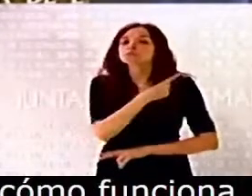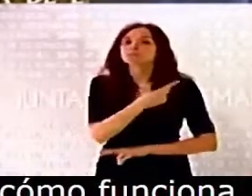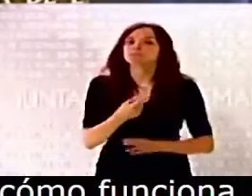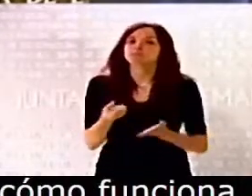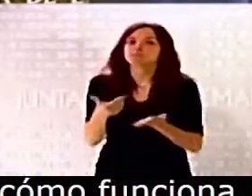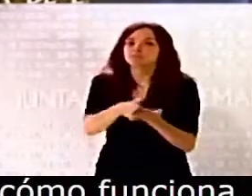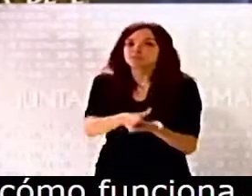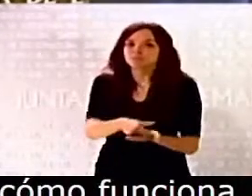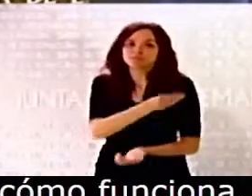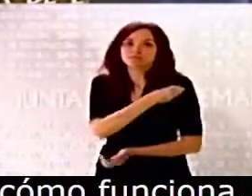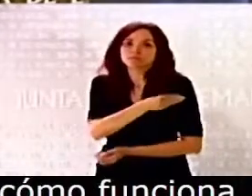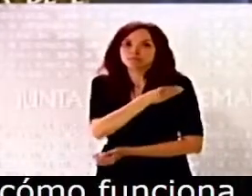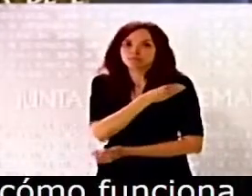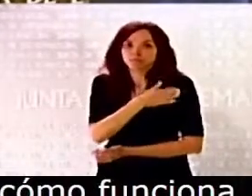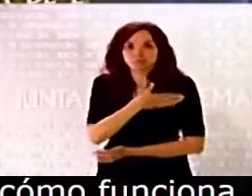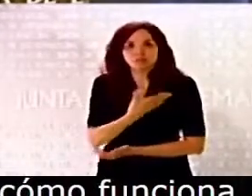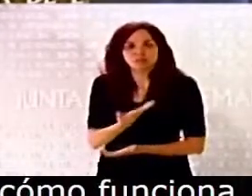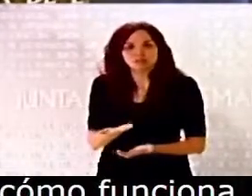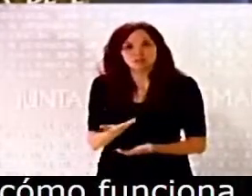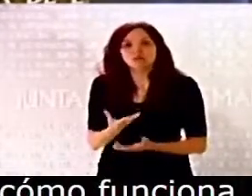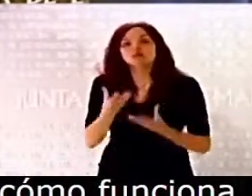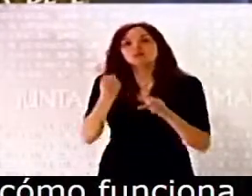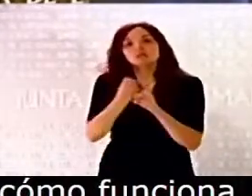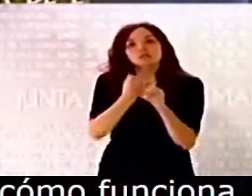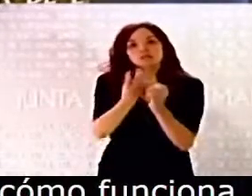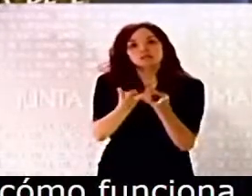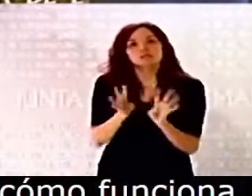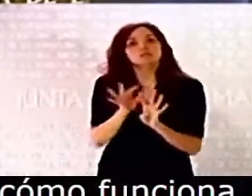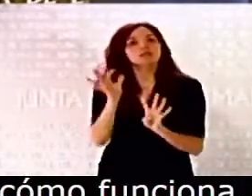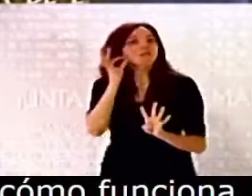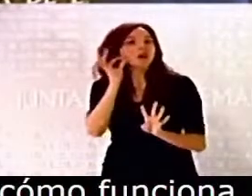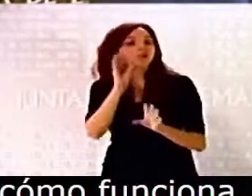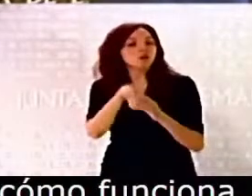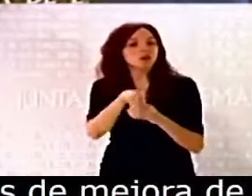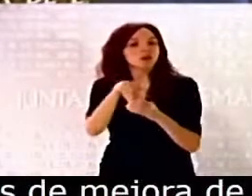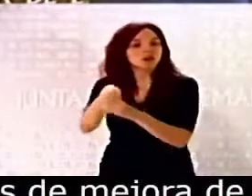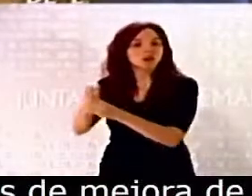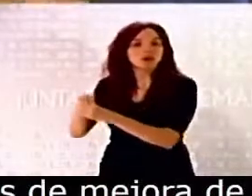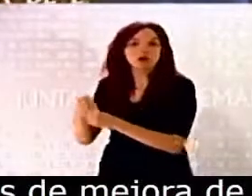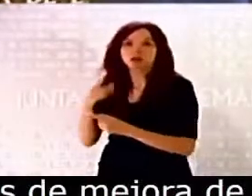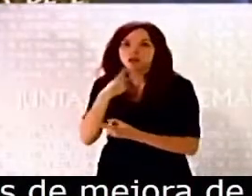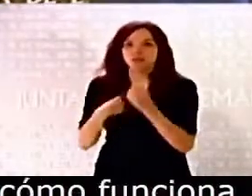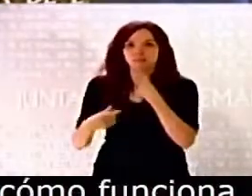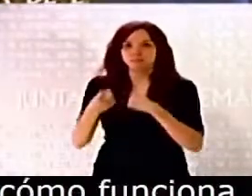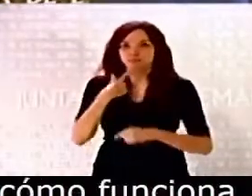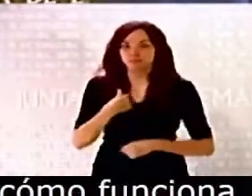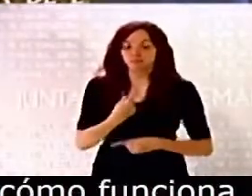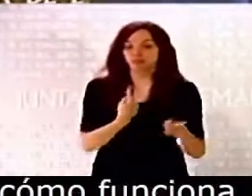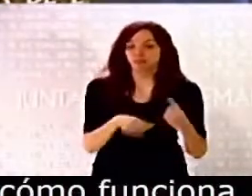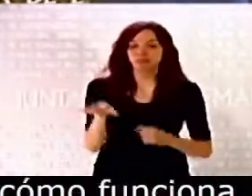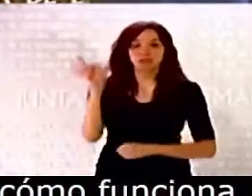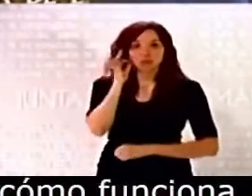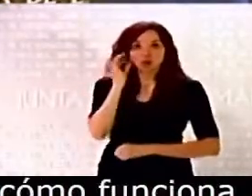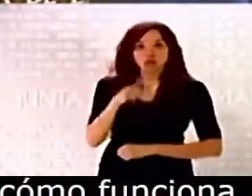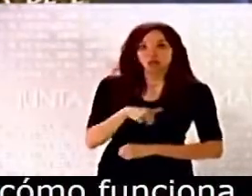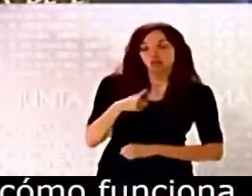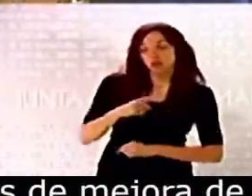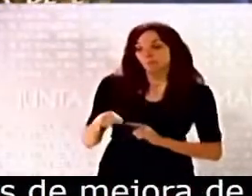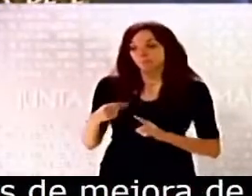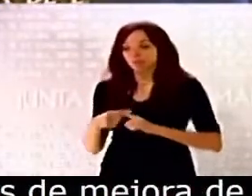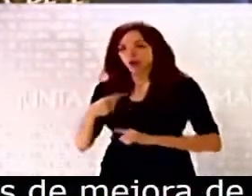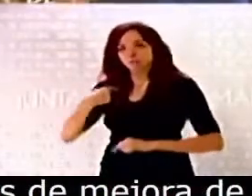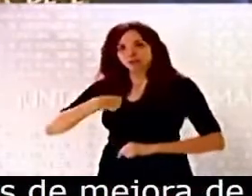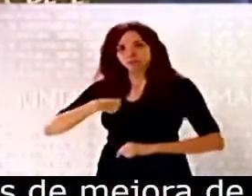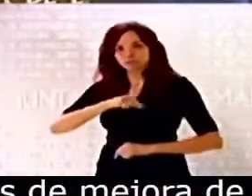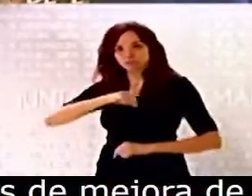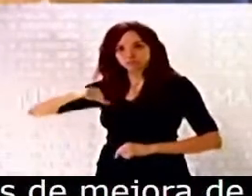demandas de mejora de funcionamiento que las trabajadoras de la red nos han hecho a la directora del Instituto de la Mujer de Extremadura y a mí misma cuando